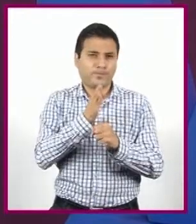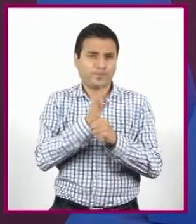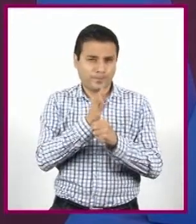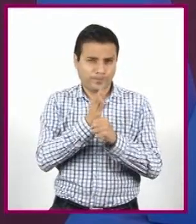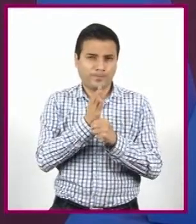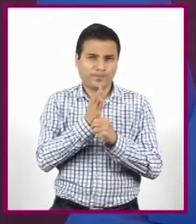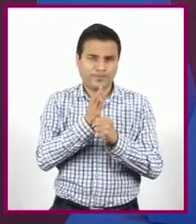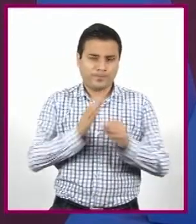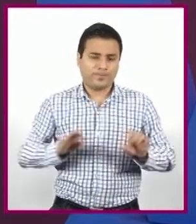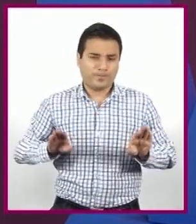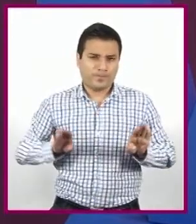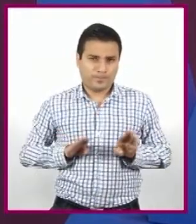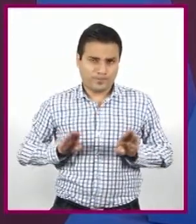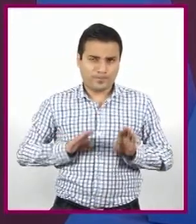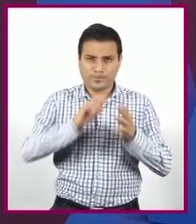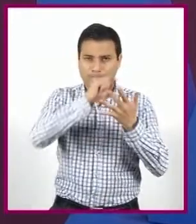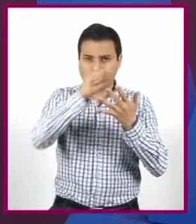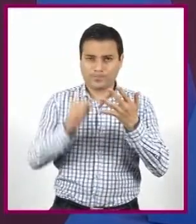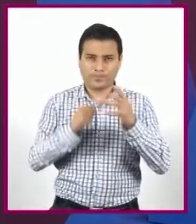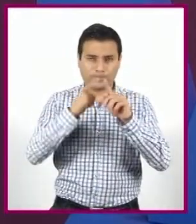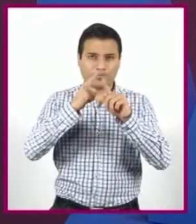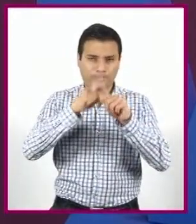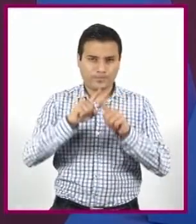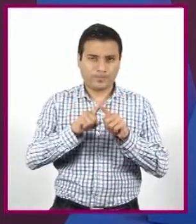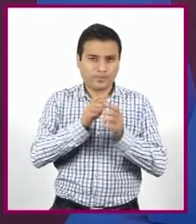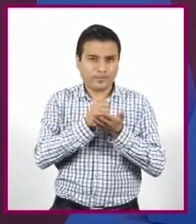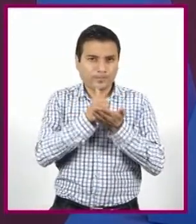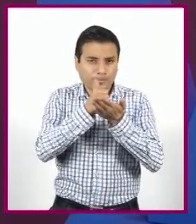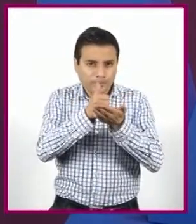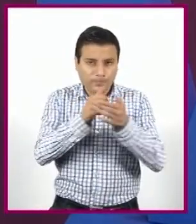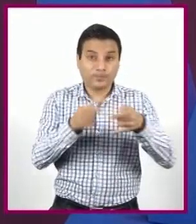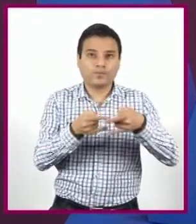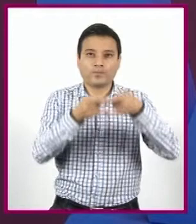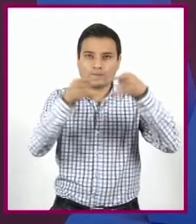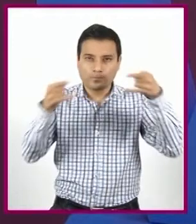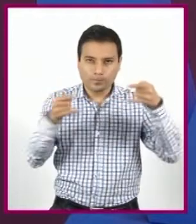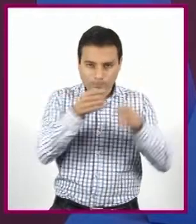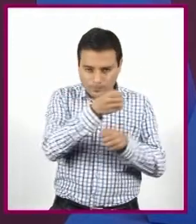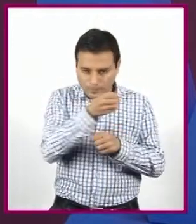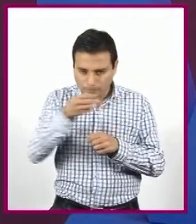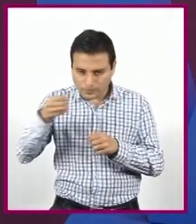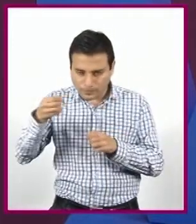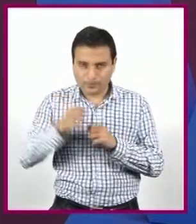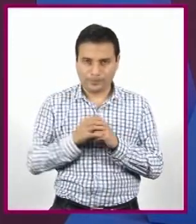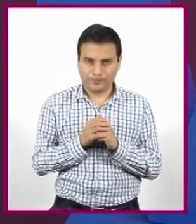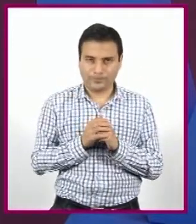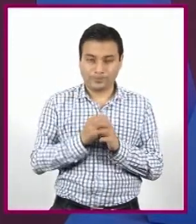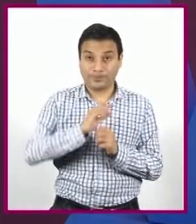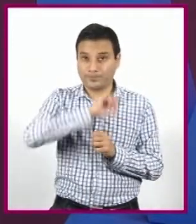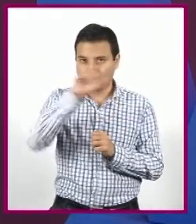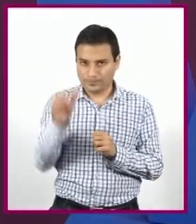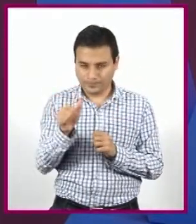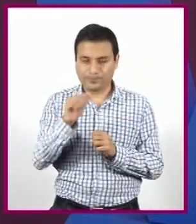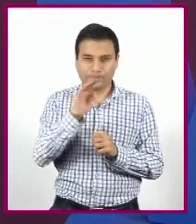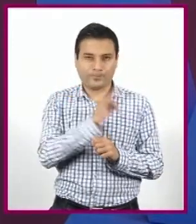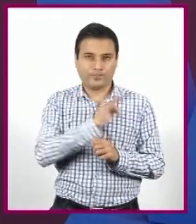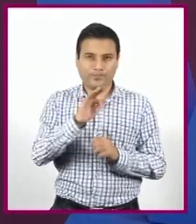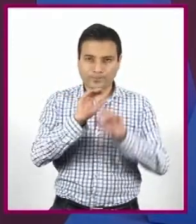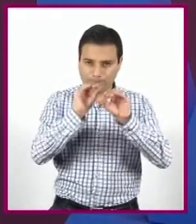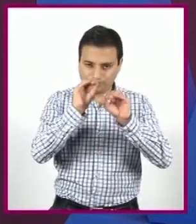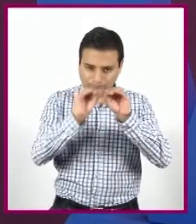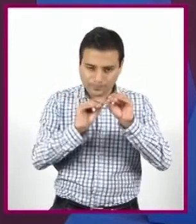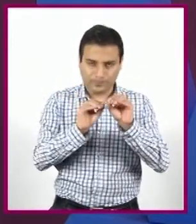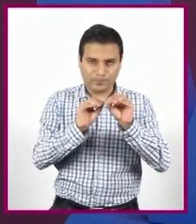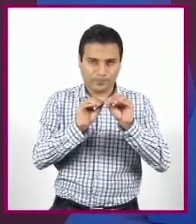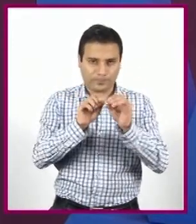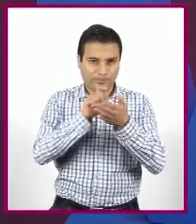aspectos relacionados con la organización gráfica del cuento que les serán muy útiles al momento de escribir sus propias